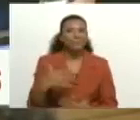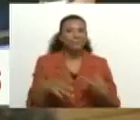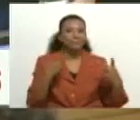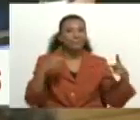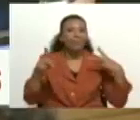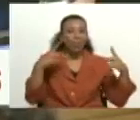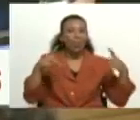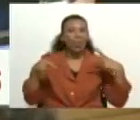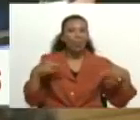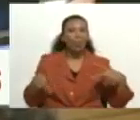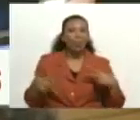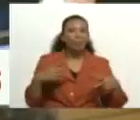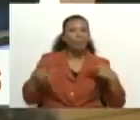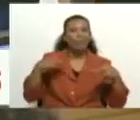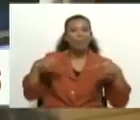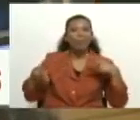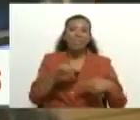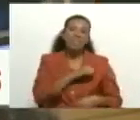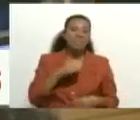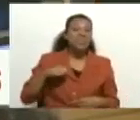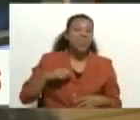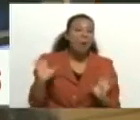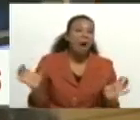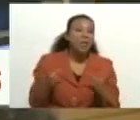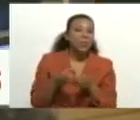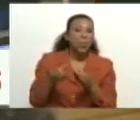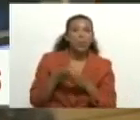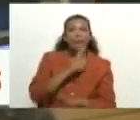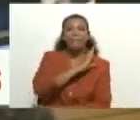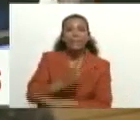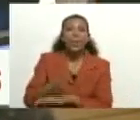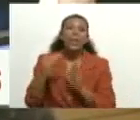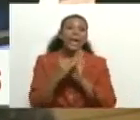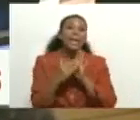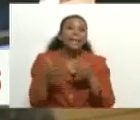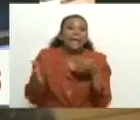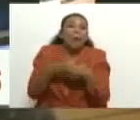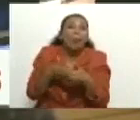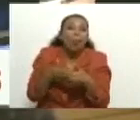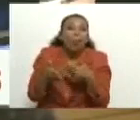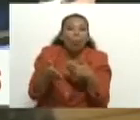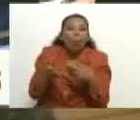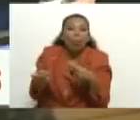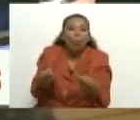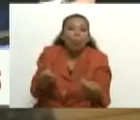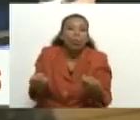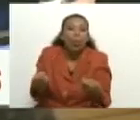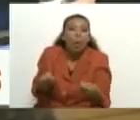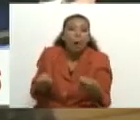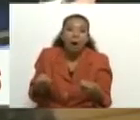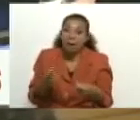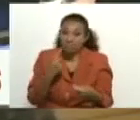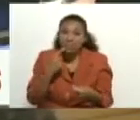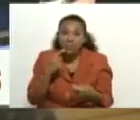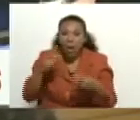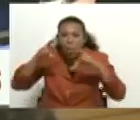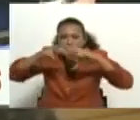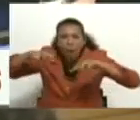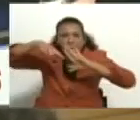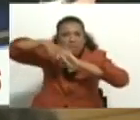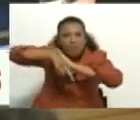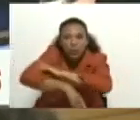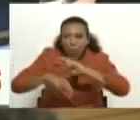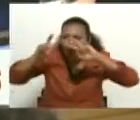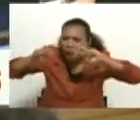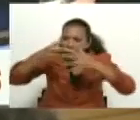económica. Se habla de sanciones individuales, se habla de medidas restrictivas, pero realmente cuando se analizan